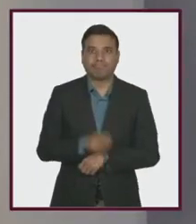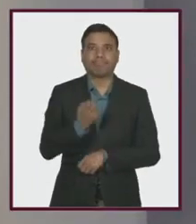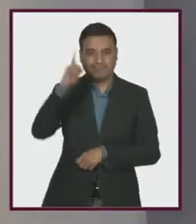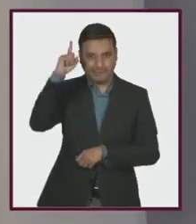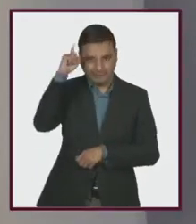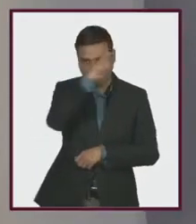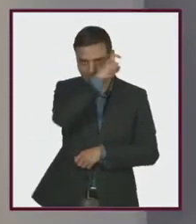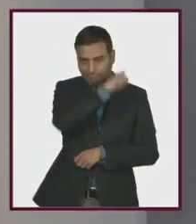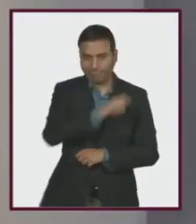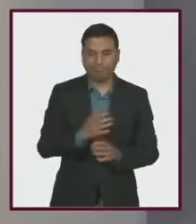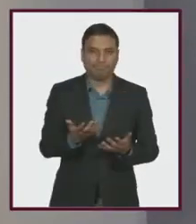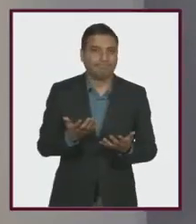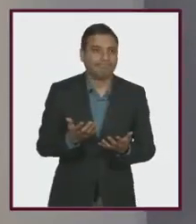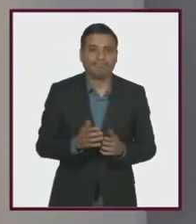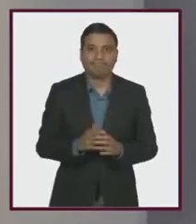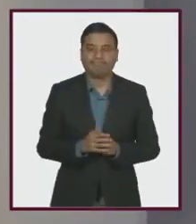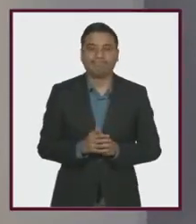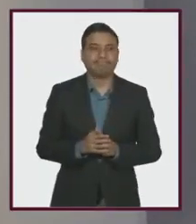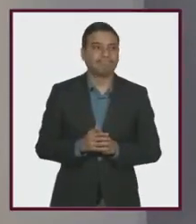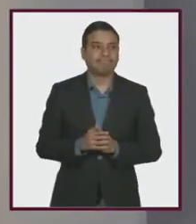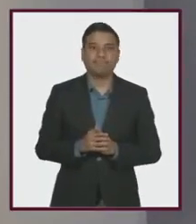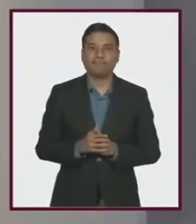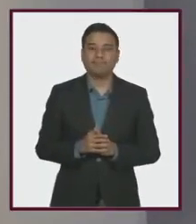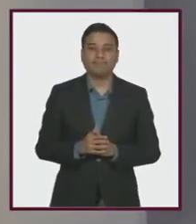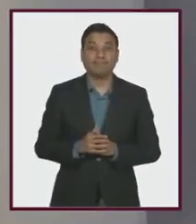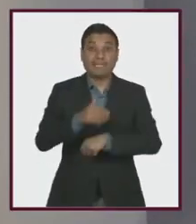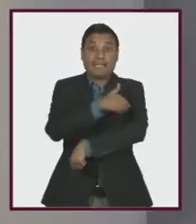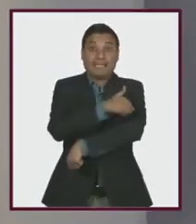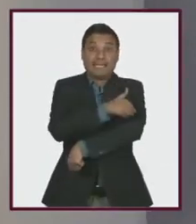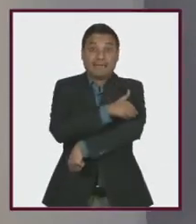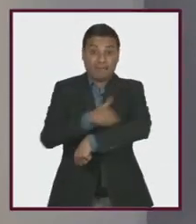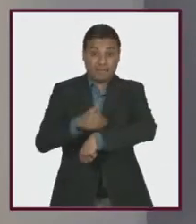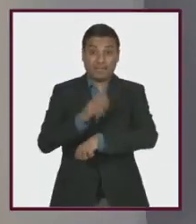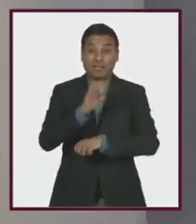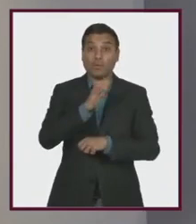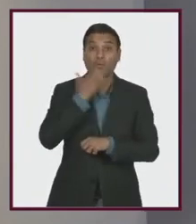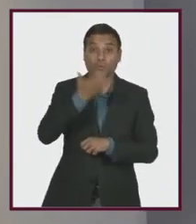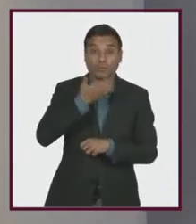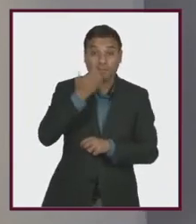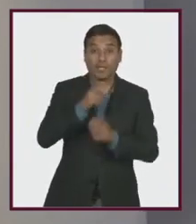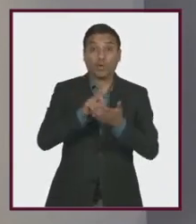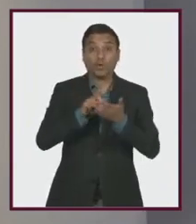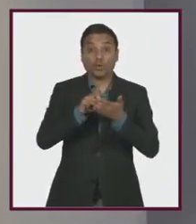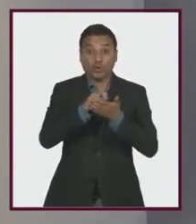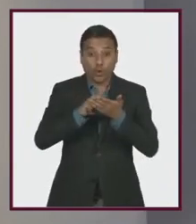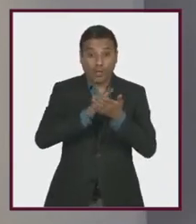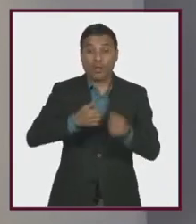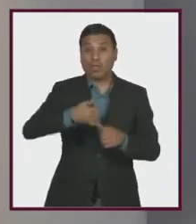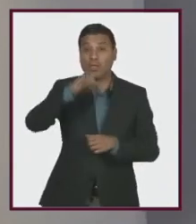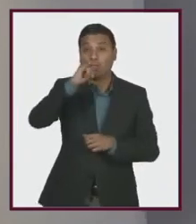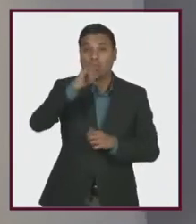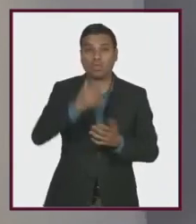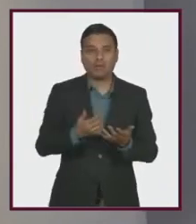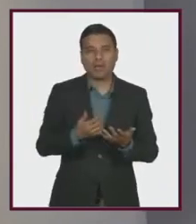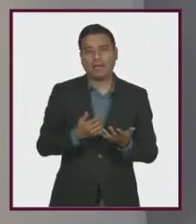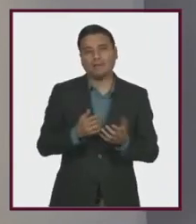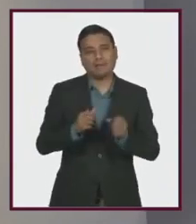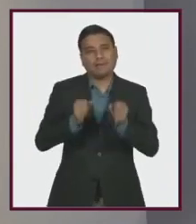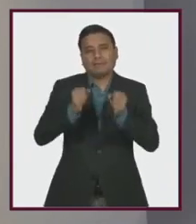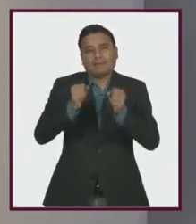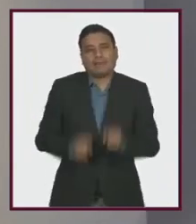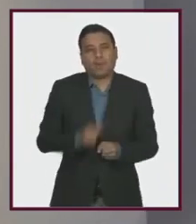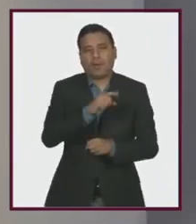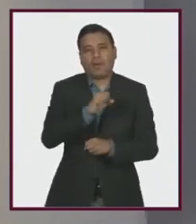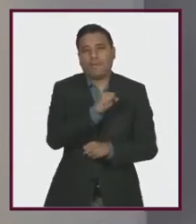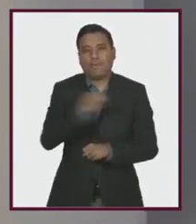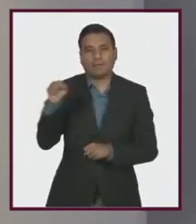Tampoco podemos pensar que el hecho de que su familia tenga este tipo de actividades los condena, ¿no? Que eso también es